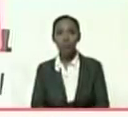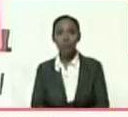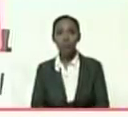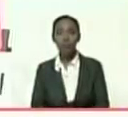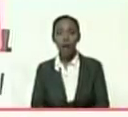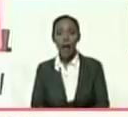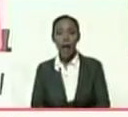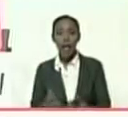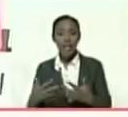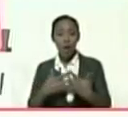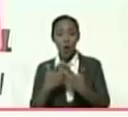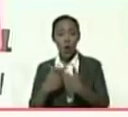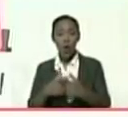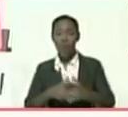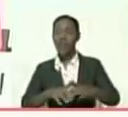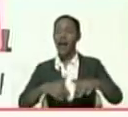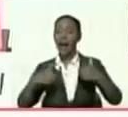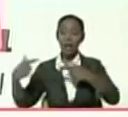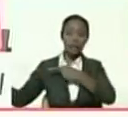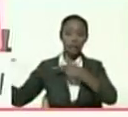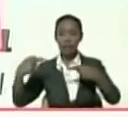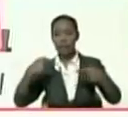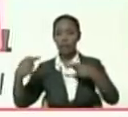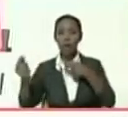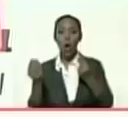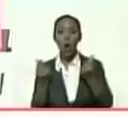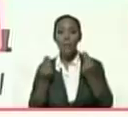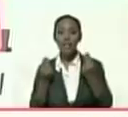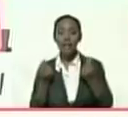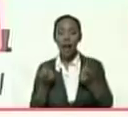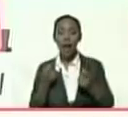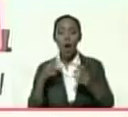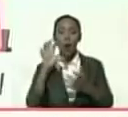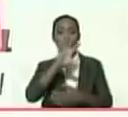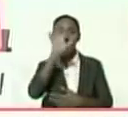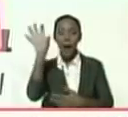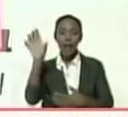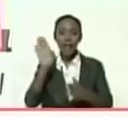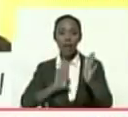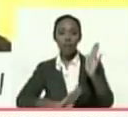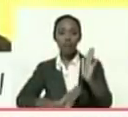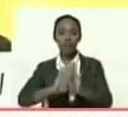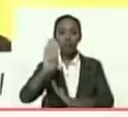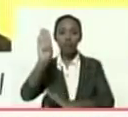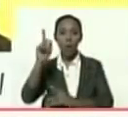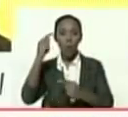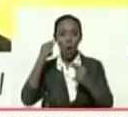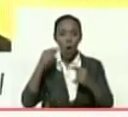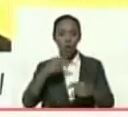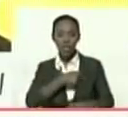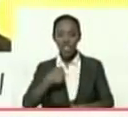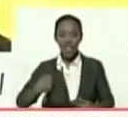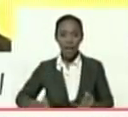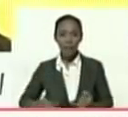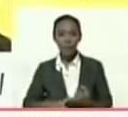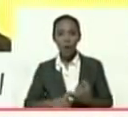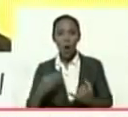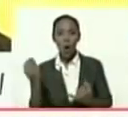Estados Unidos tiene una gran guerra comercial con países que van en ascenso como China, como